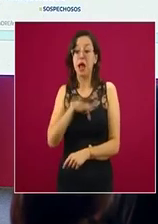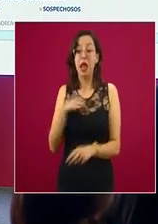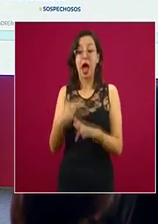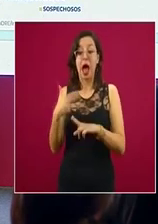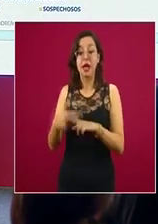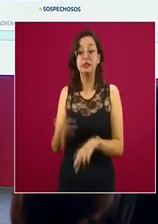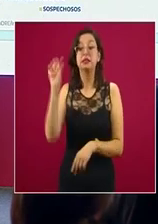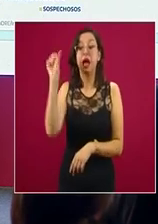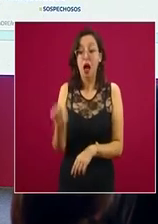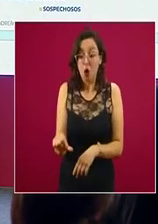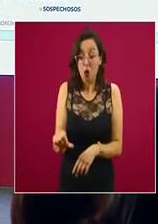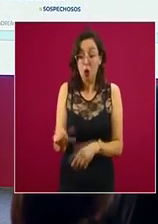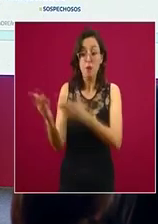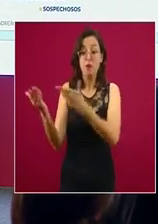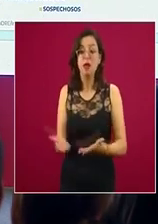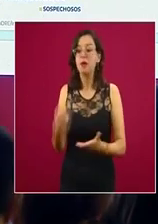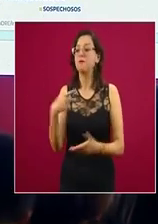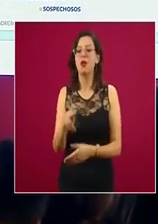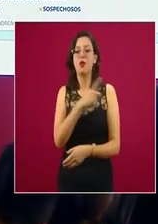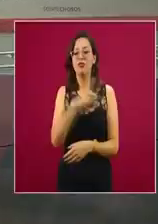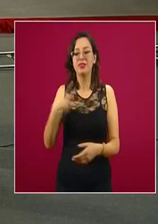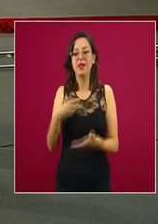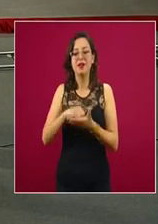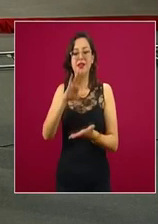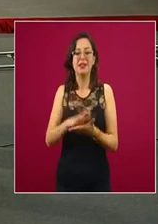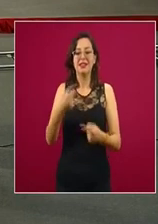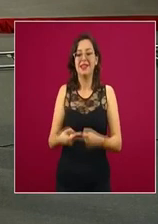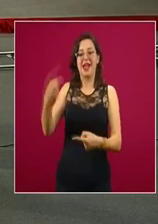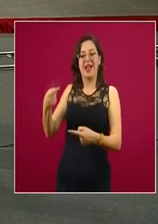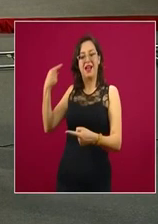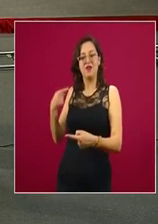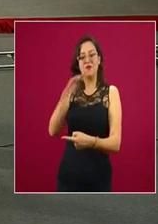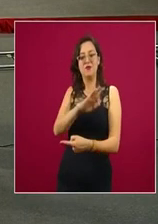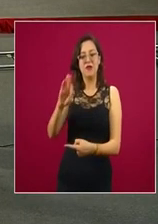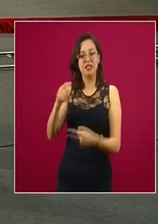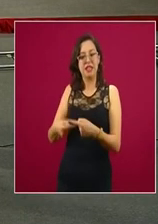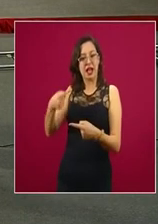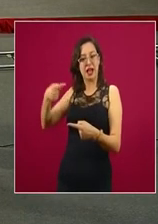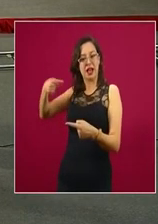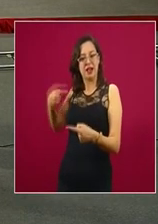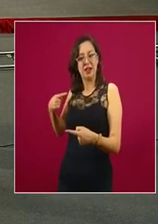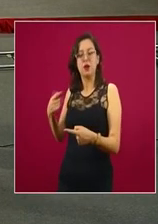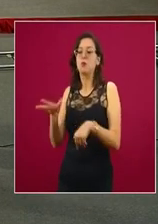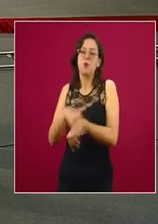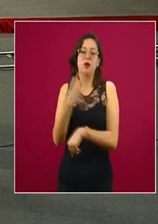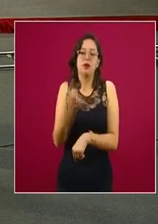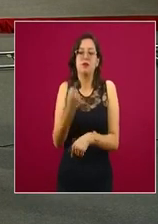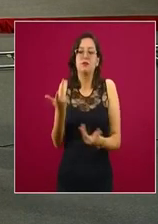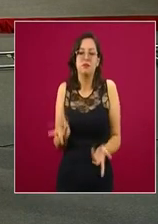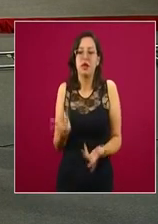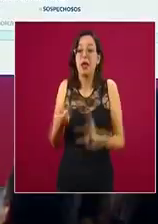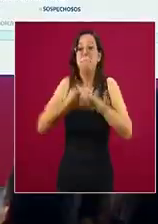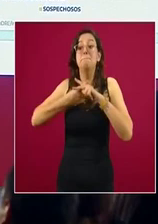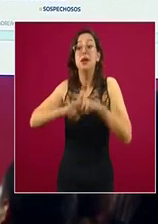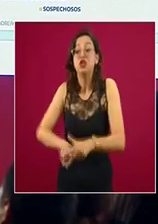que registrarlos hace 4 días. Y obviamente no sabíamos de ellos hasta el momento en que se presentaron a consulta. Y esto hace una